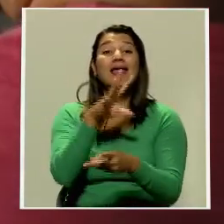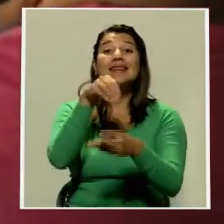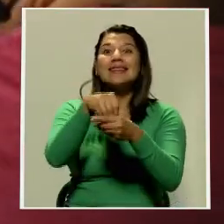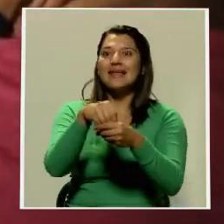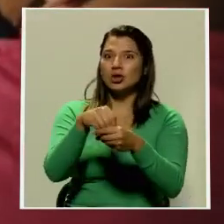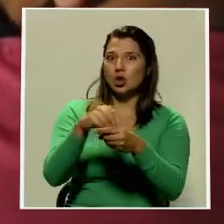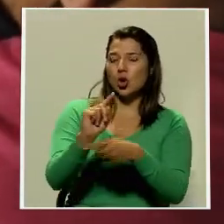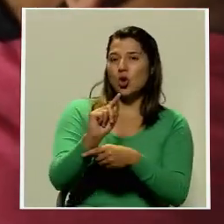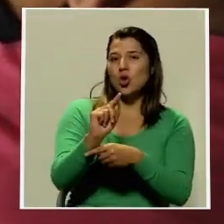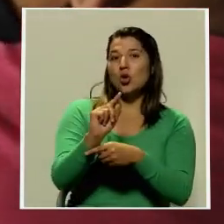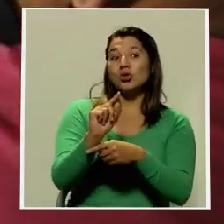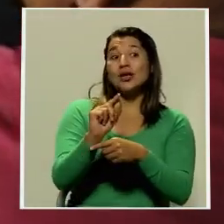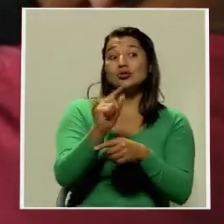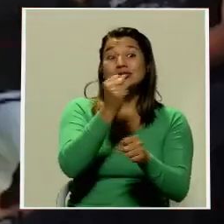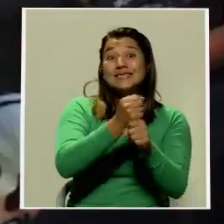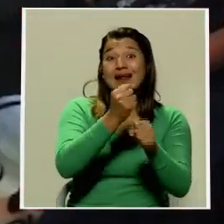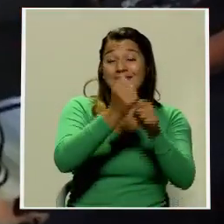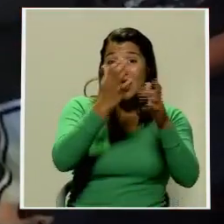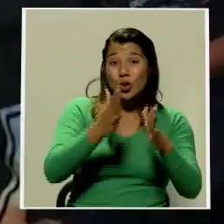primera línea de defensa.